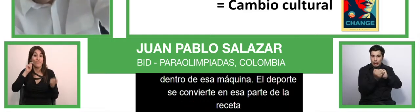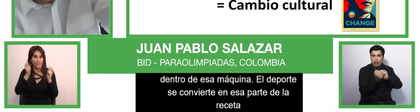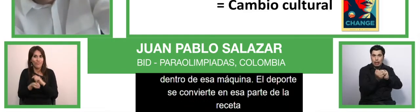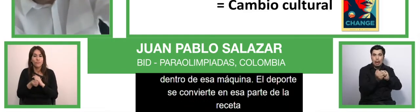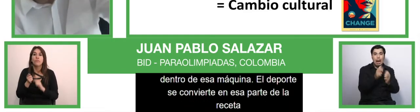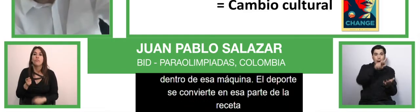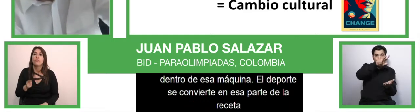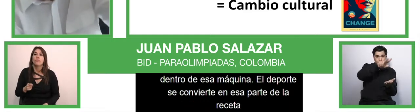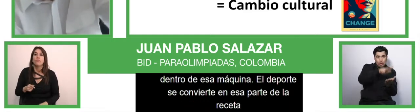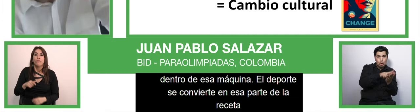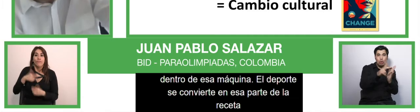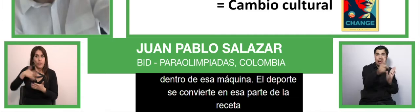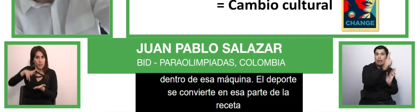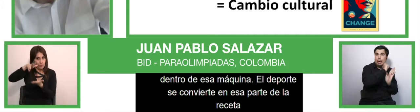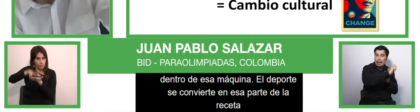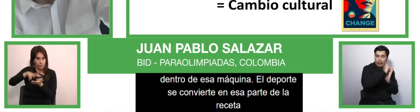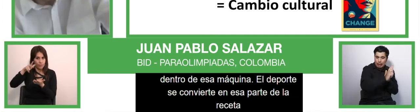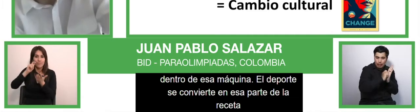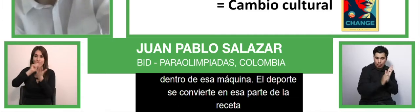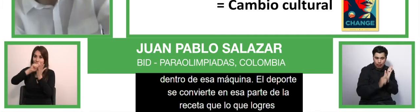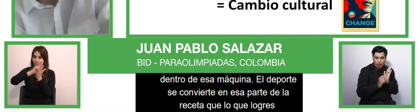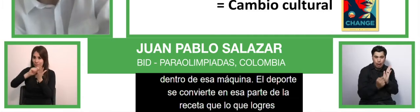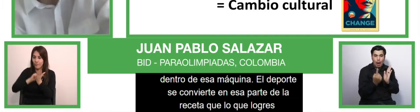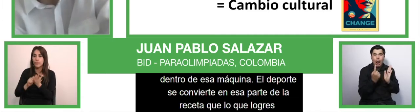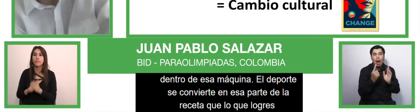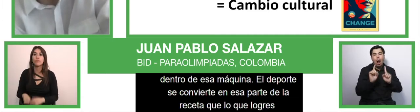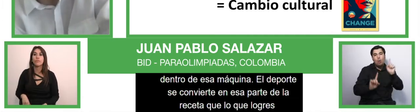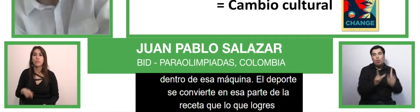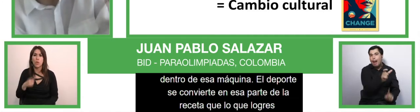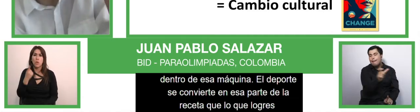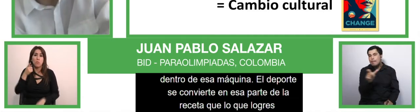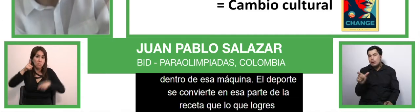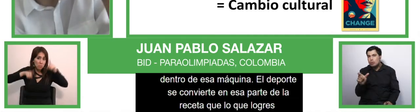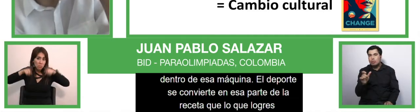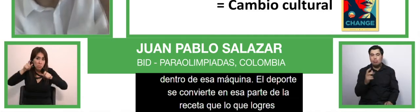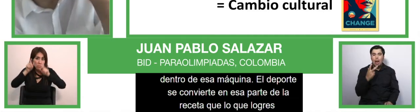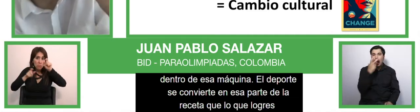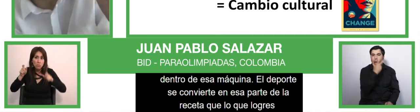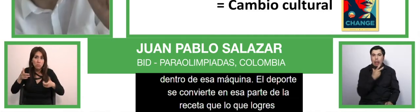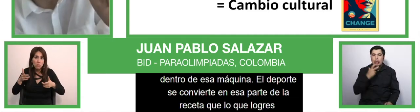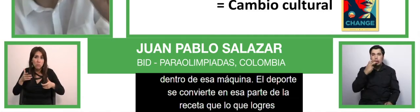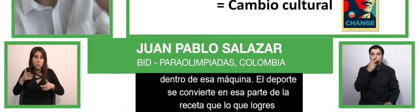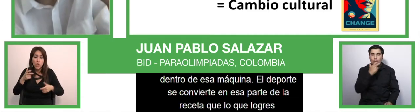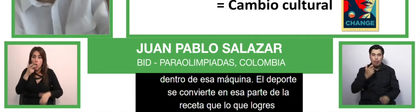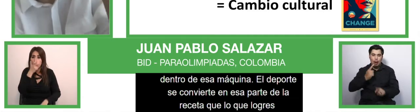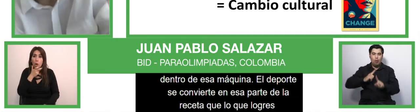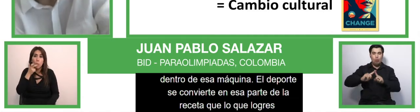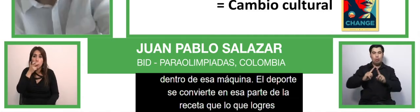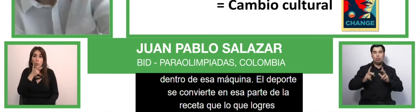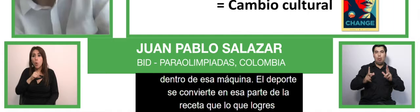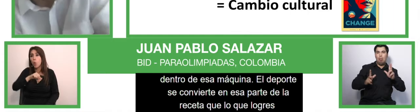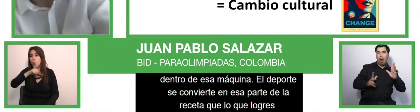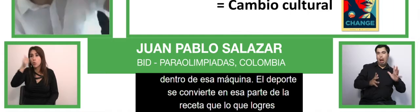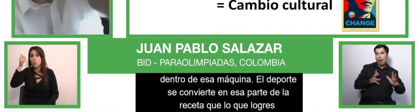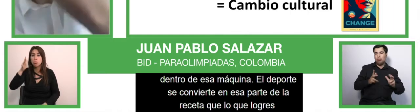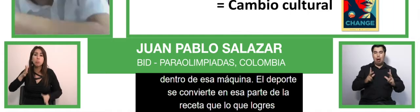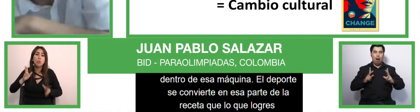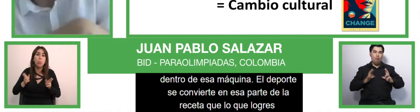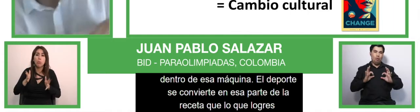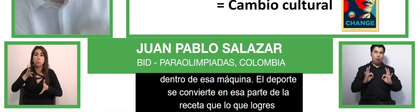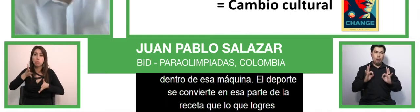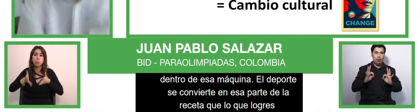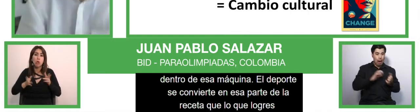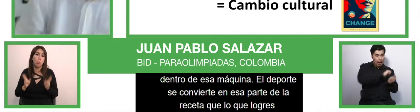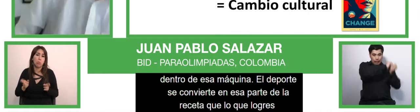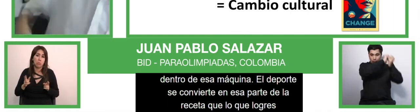que escribieron unos activistas que, digamos, hablan un idioma más sofisticado, ¿sí? A traducirlo a